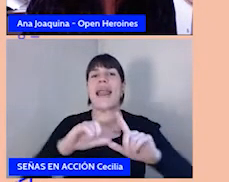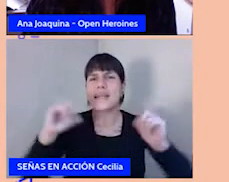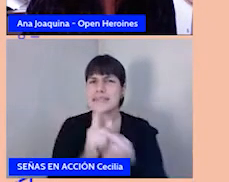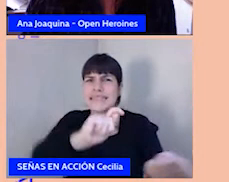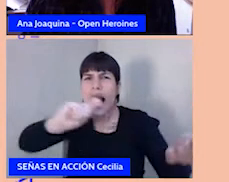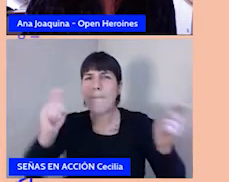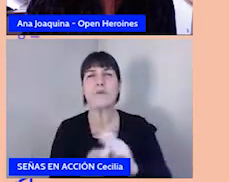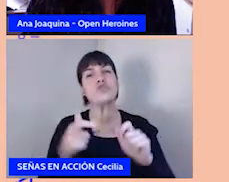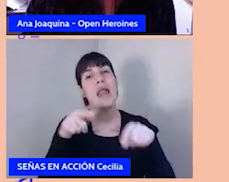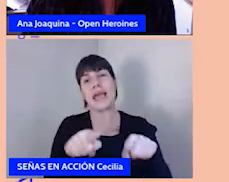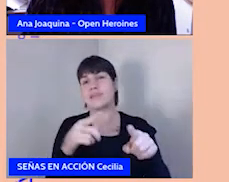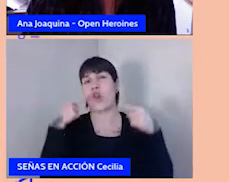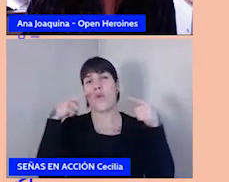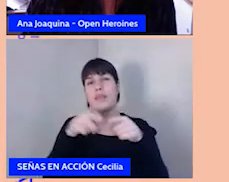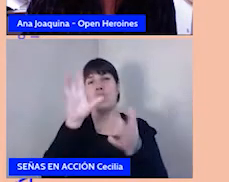investigación.